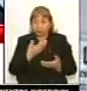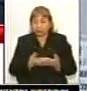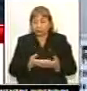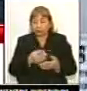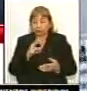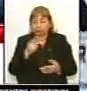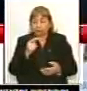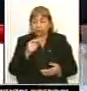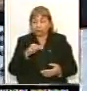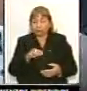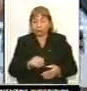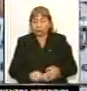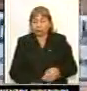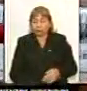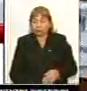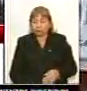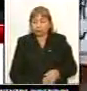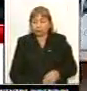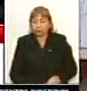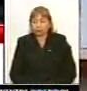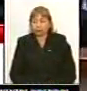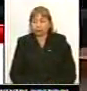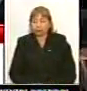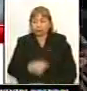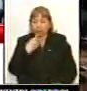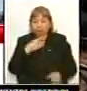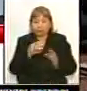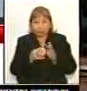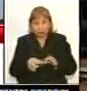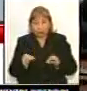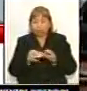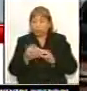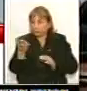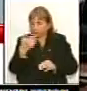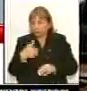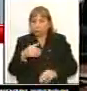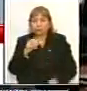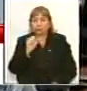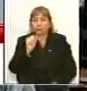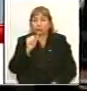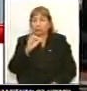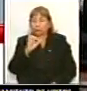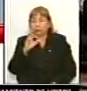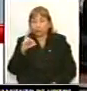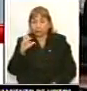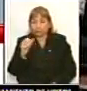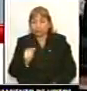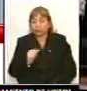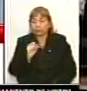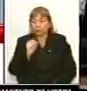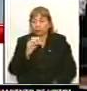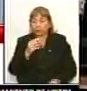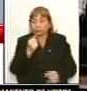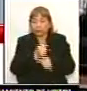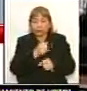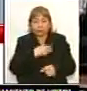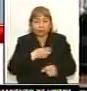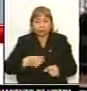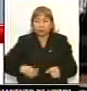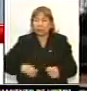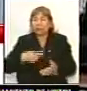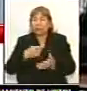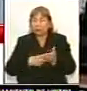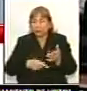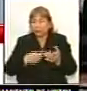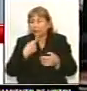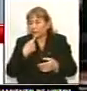Tapia. Sí, presidente, es importante que venga el superintendente de AFPs, el ministro de Trabajo, pero presidente,